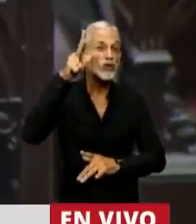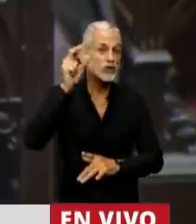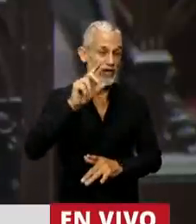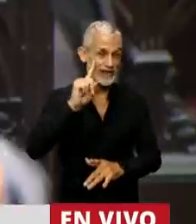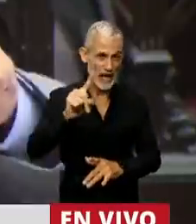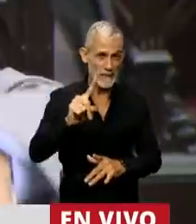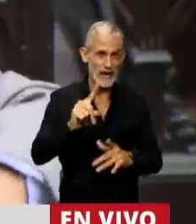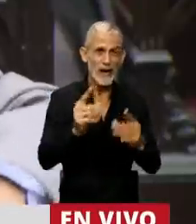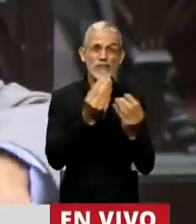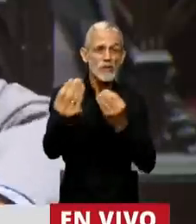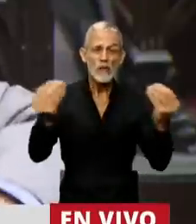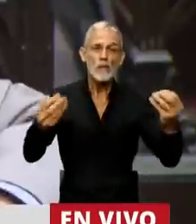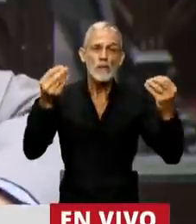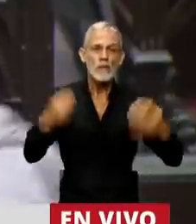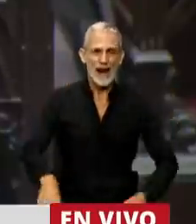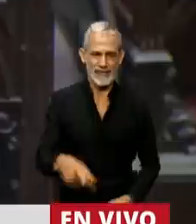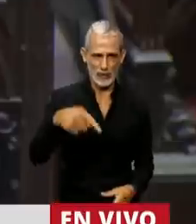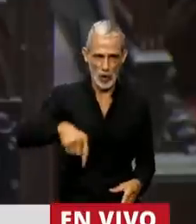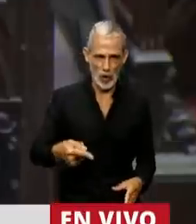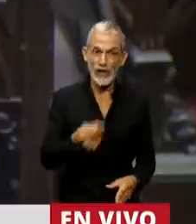1.680.000 empleos perdidos hoy,